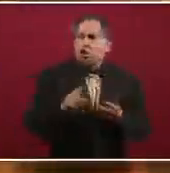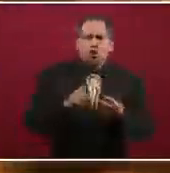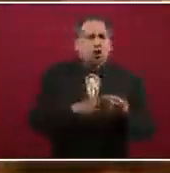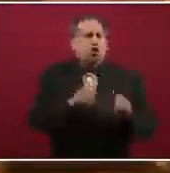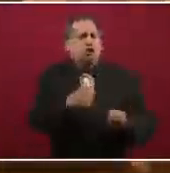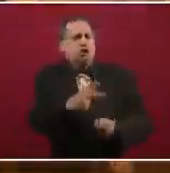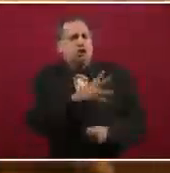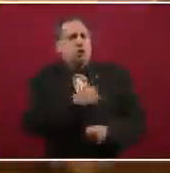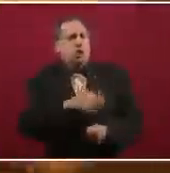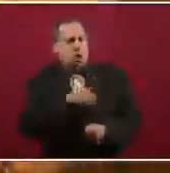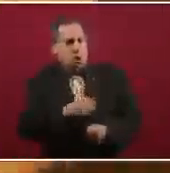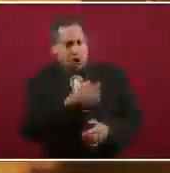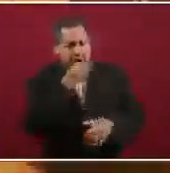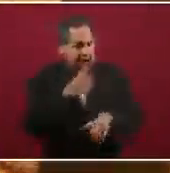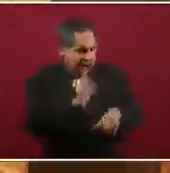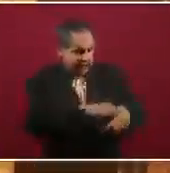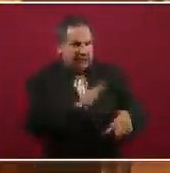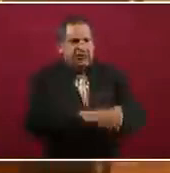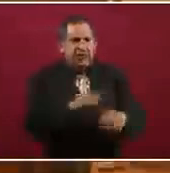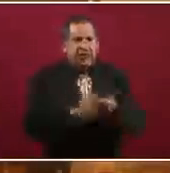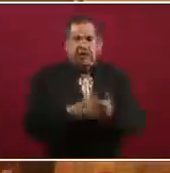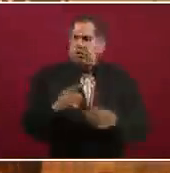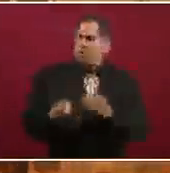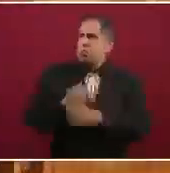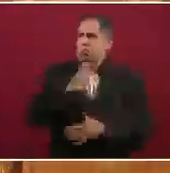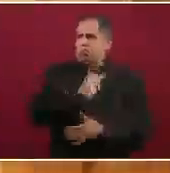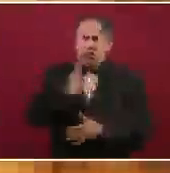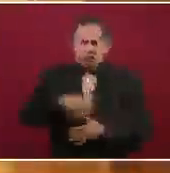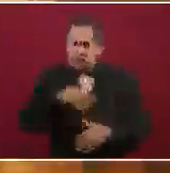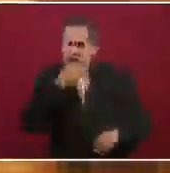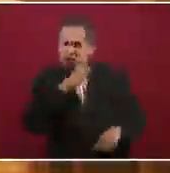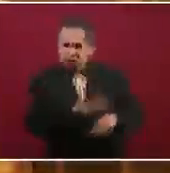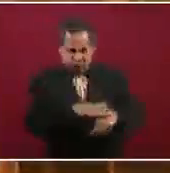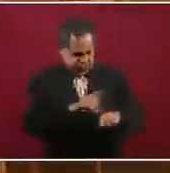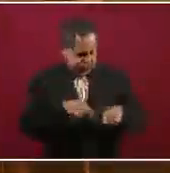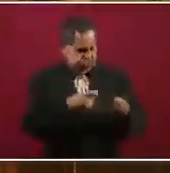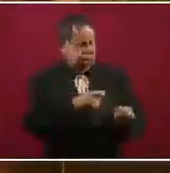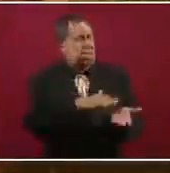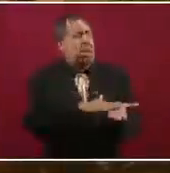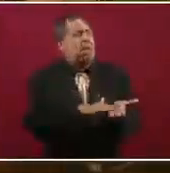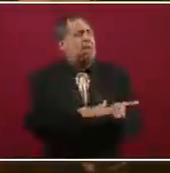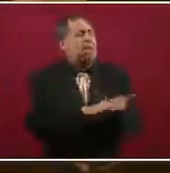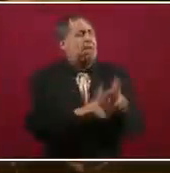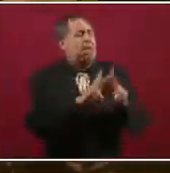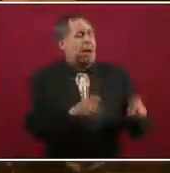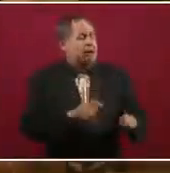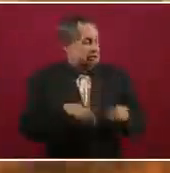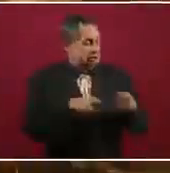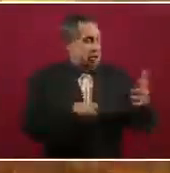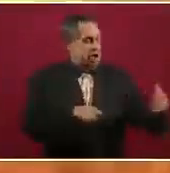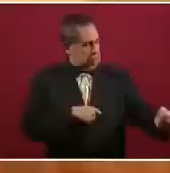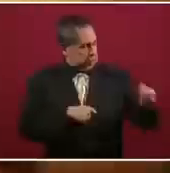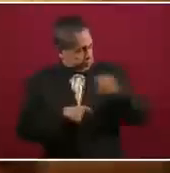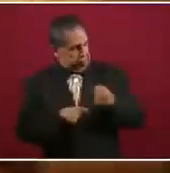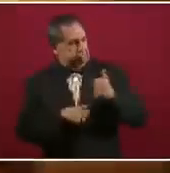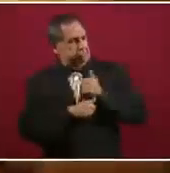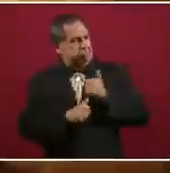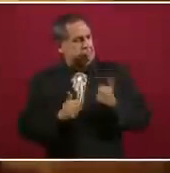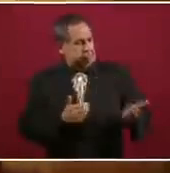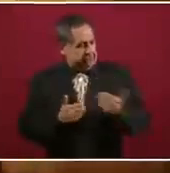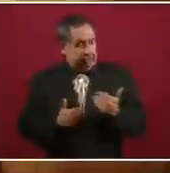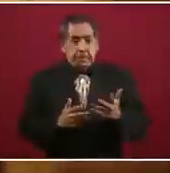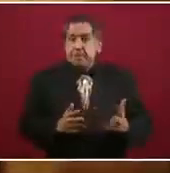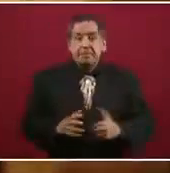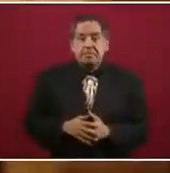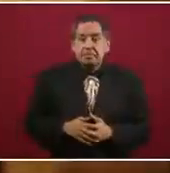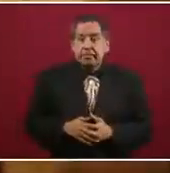hijo y le informara que las autoridades de la Nueva España, además del indulto, le otorgarían un puesto en la milicia. La historia dice